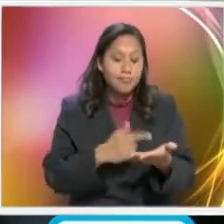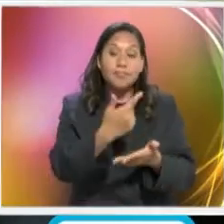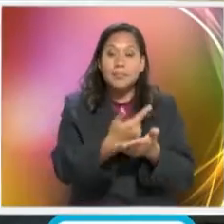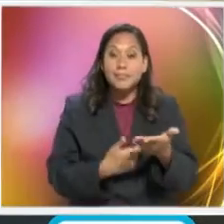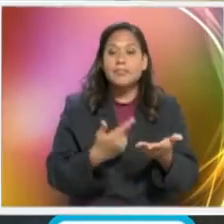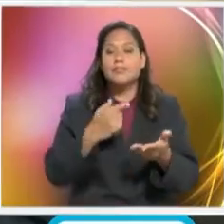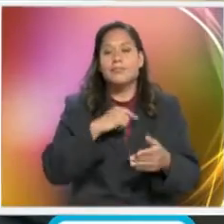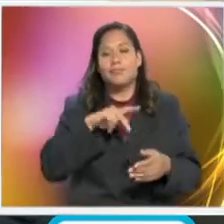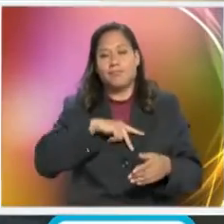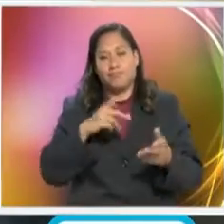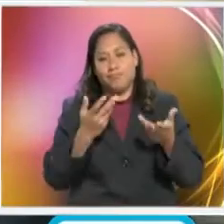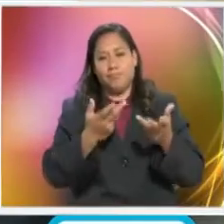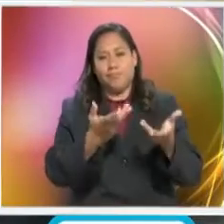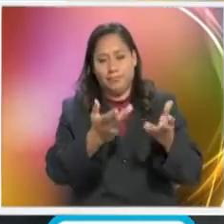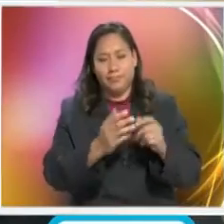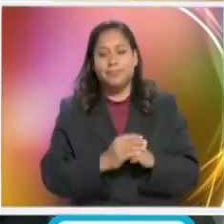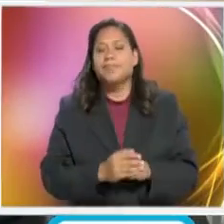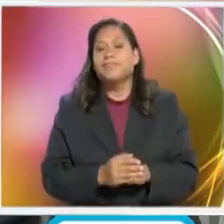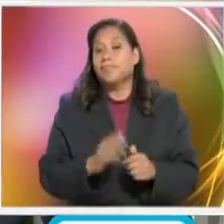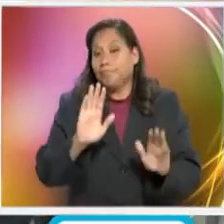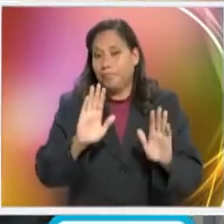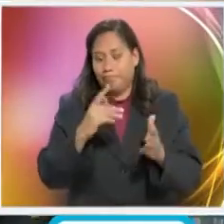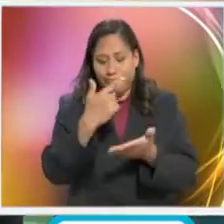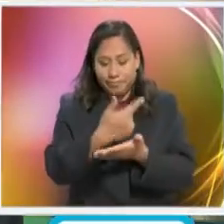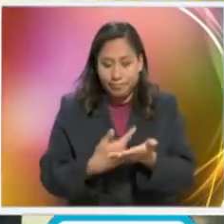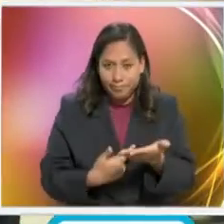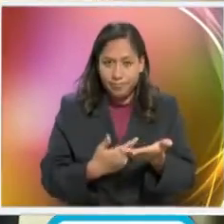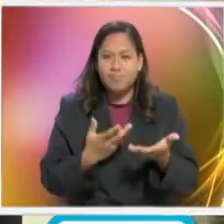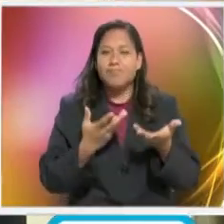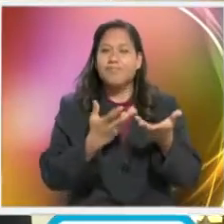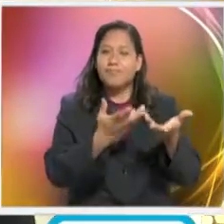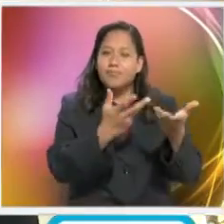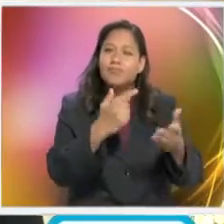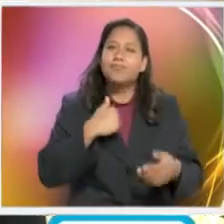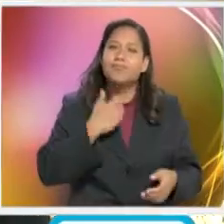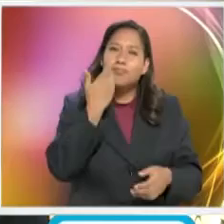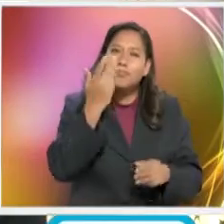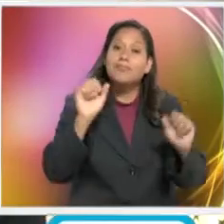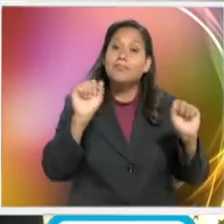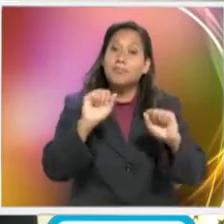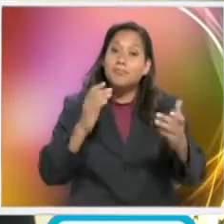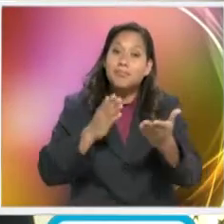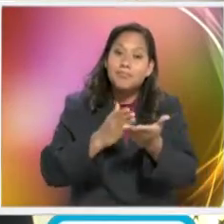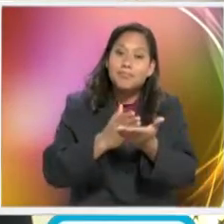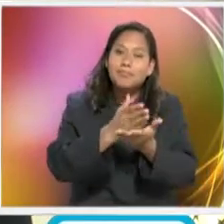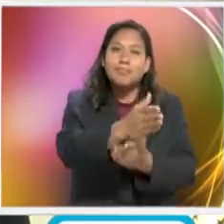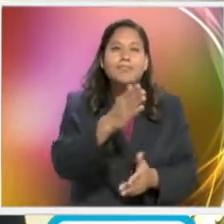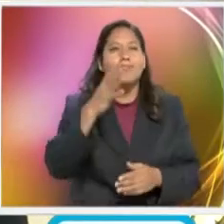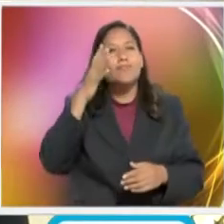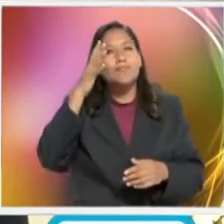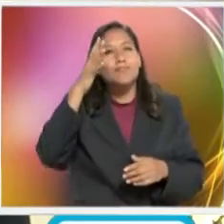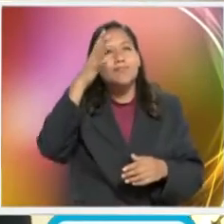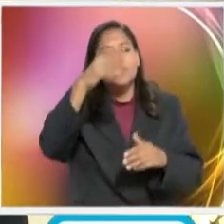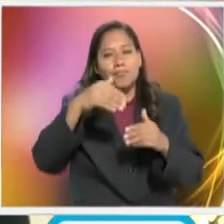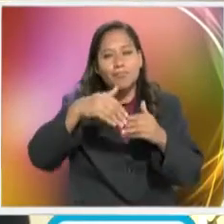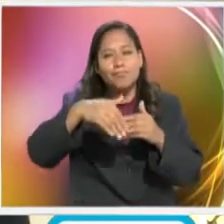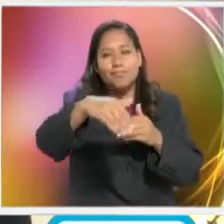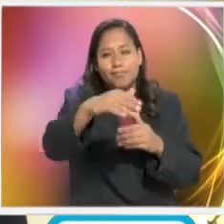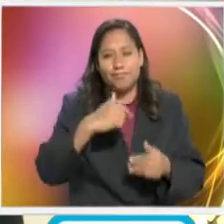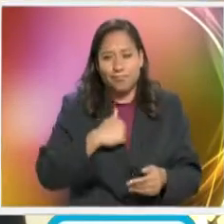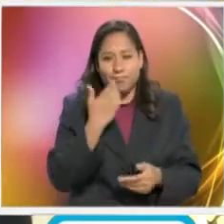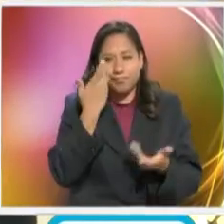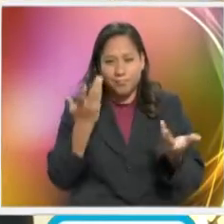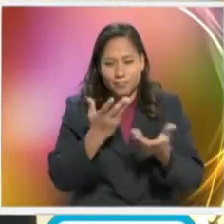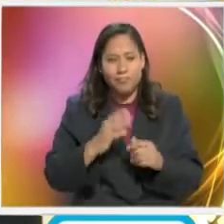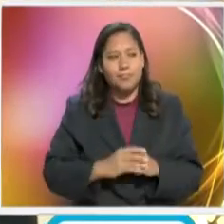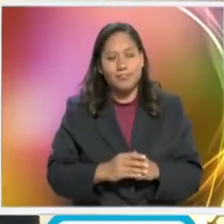deseos. Y bueno, la lista de deseos es hacer tus metas a mediano plazo, a largo plazo, ¿no?